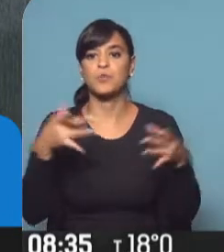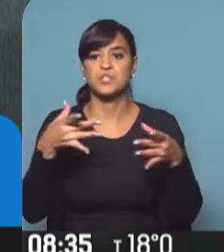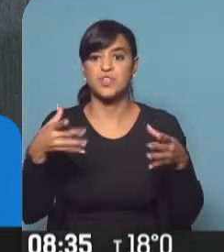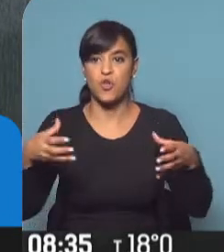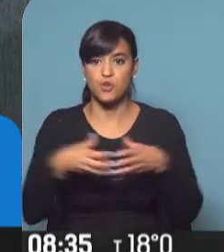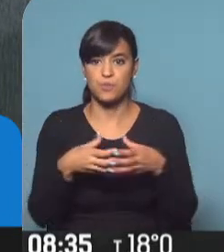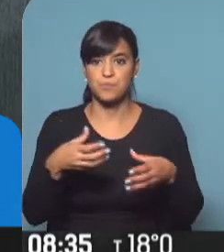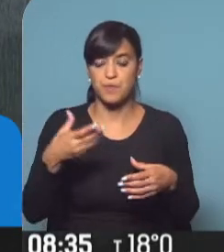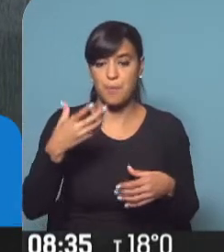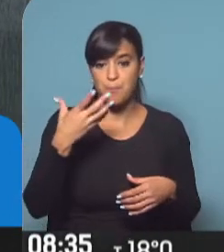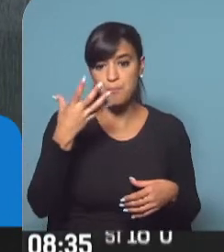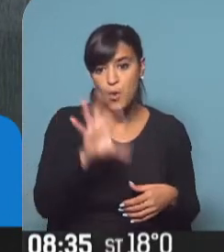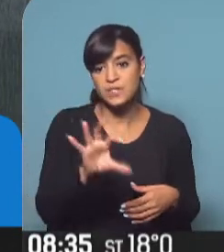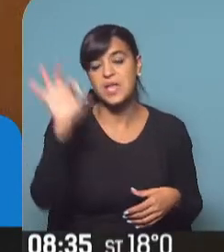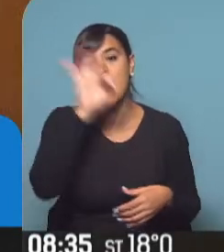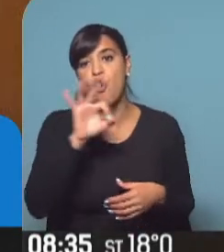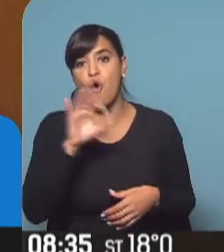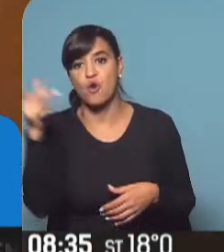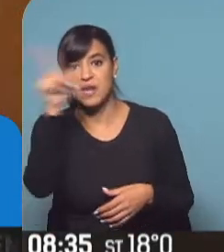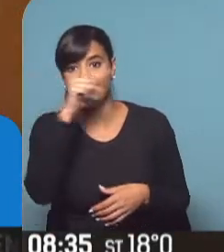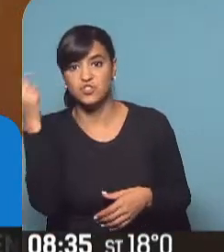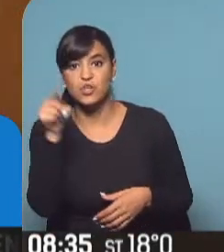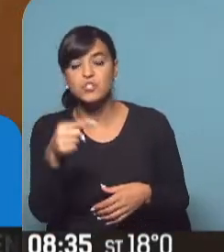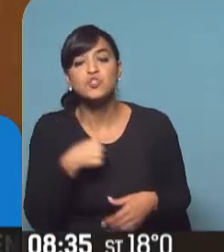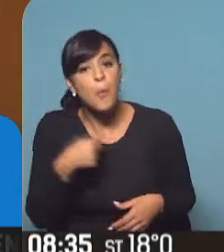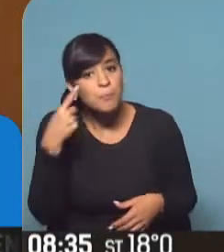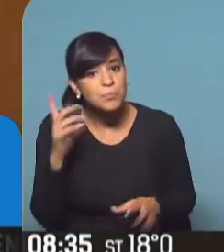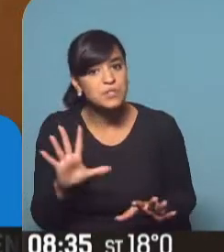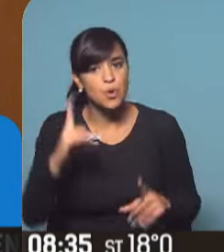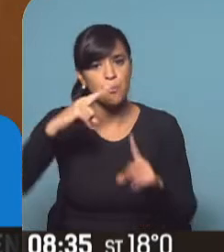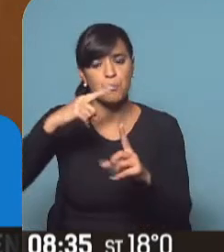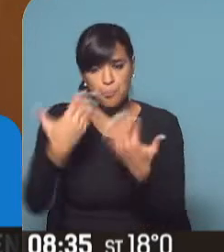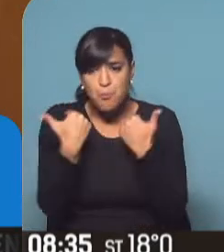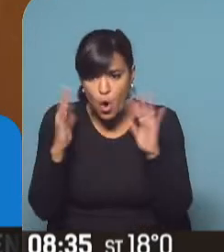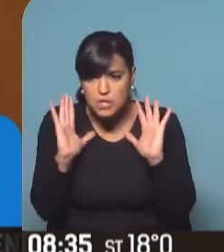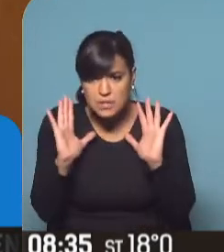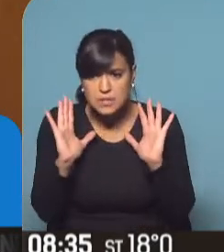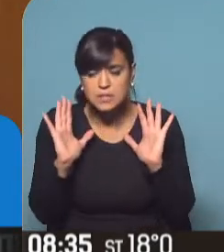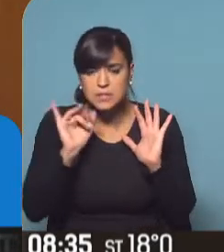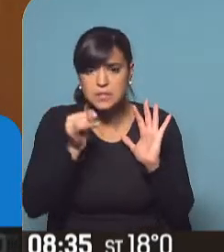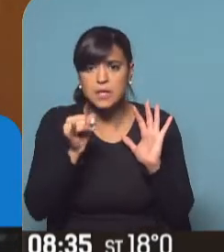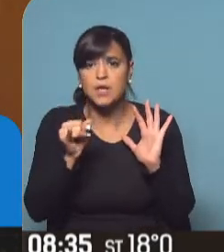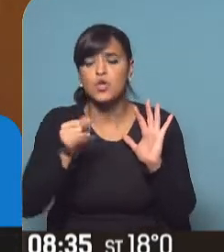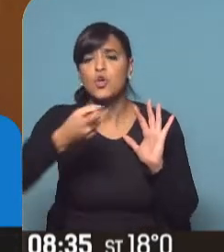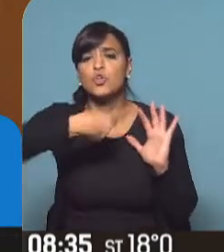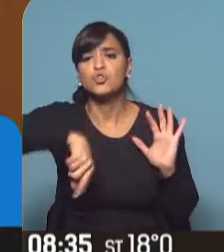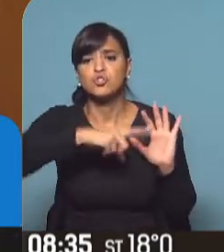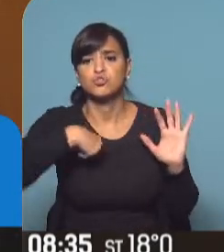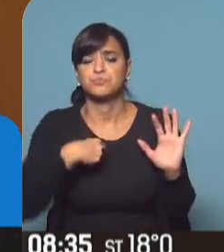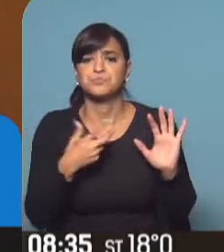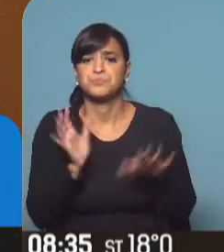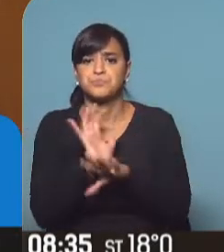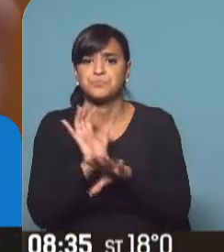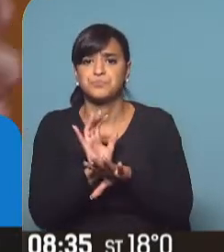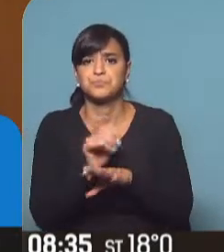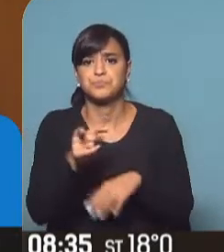provincial como nacional maría eugenia yo creo que yo creo que es muy posible de hecho de hecho nosotros hemos abordado un